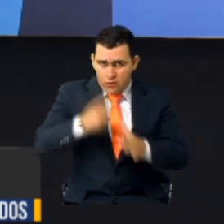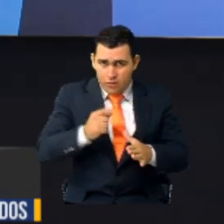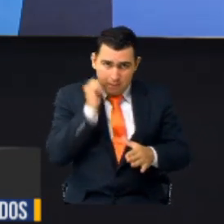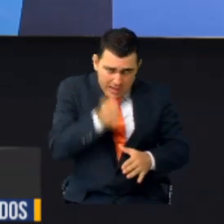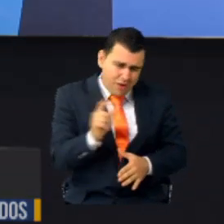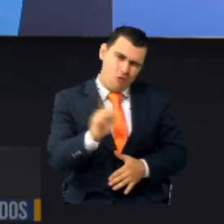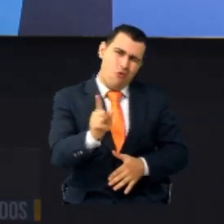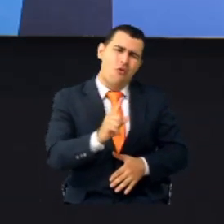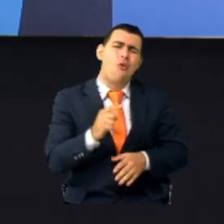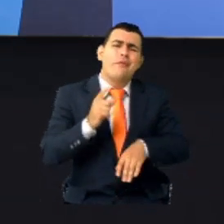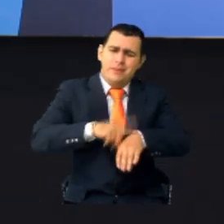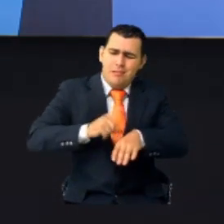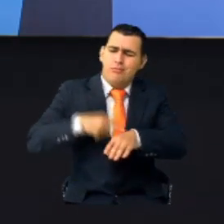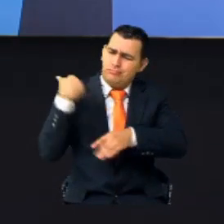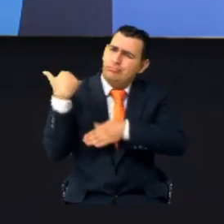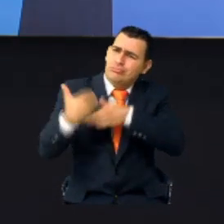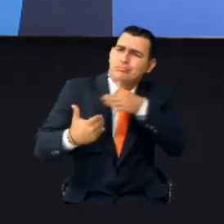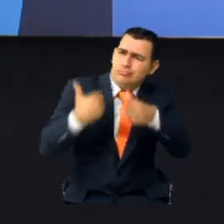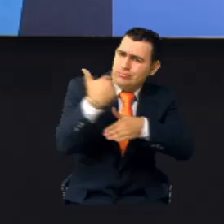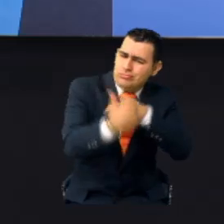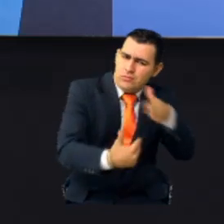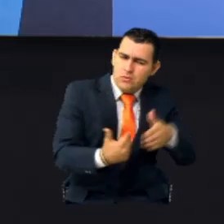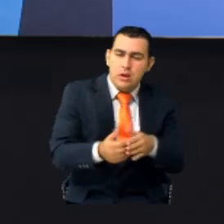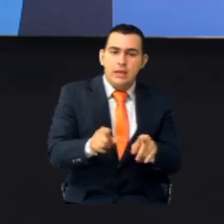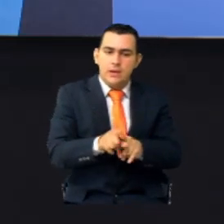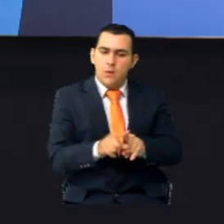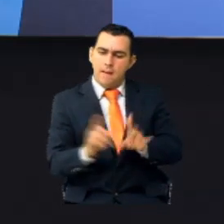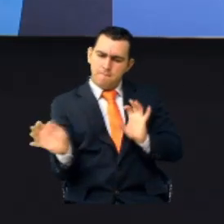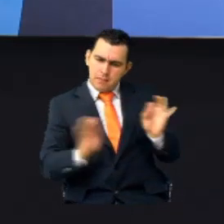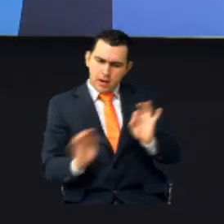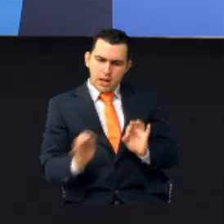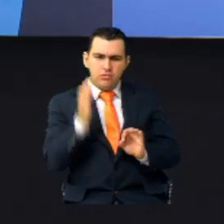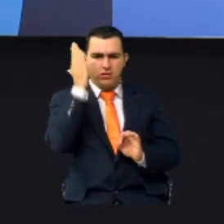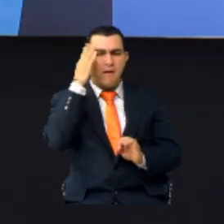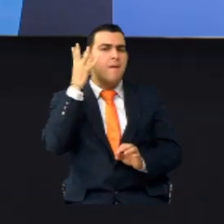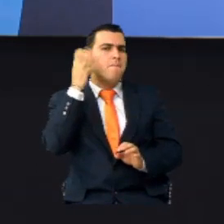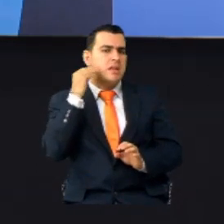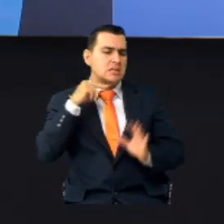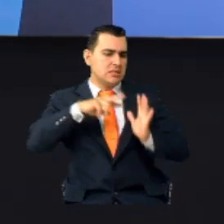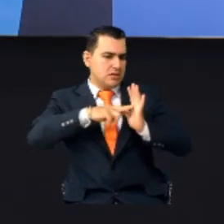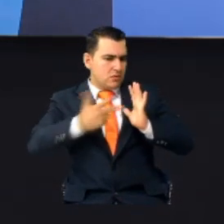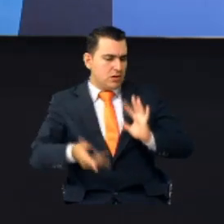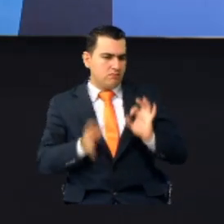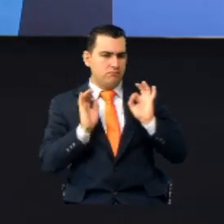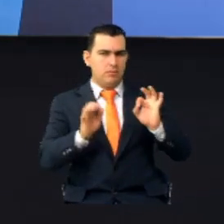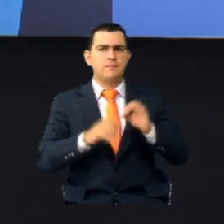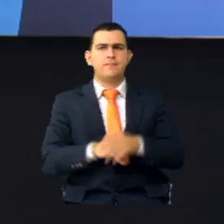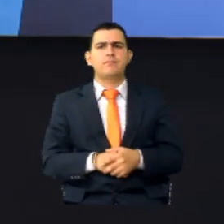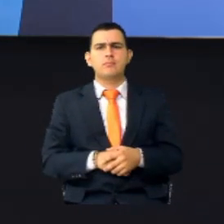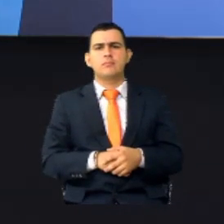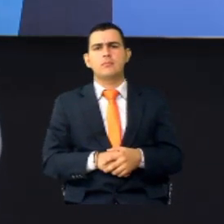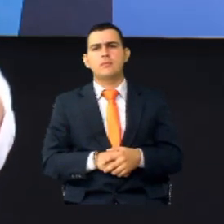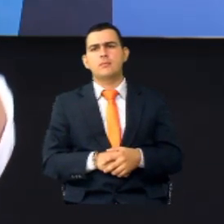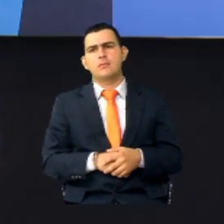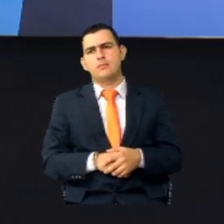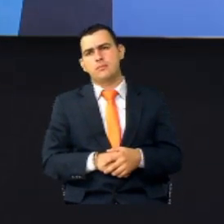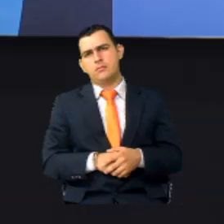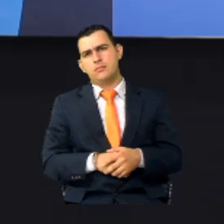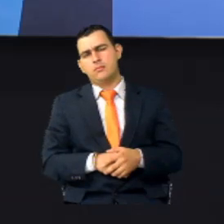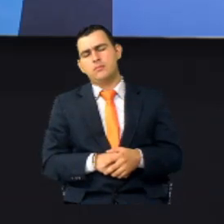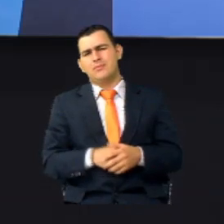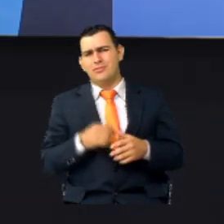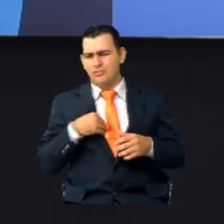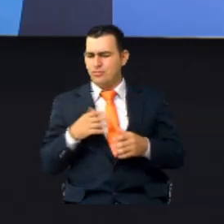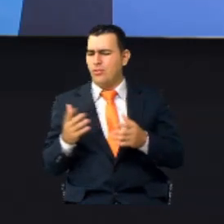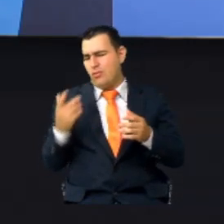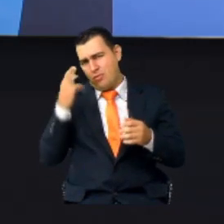tenemos que empezar a hacerlo. Esa es la visión que tenemos que tener, ir preparando a las personas para que podamos hacer un buen uso de la tecnología. Entonces, ir de la mano con la